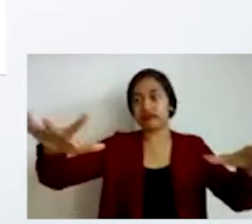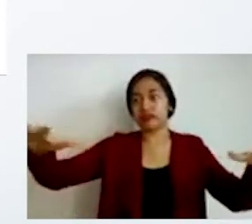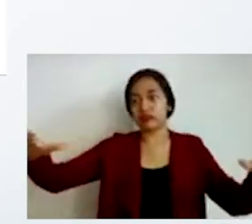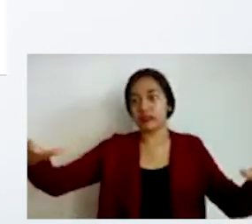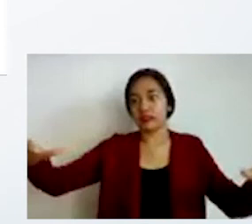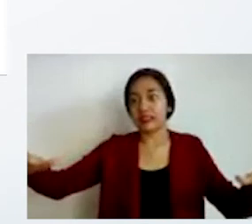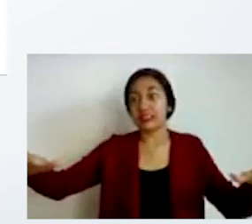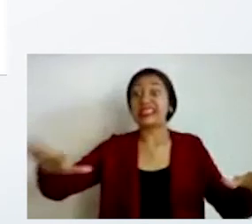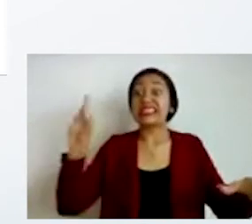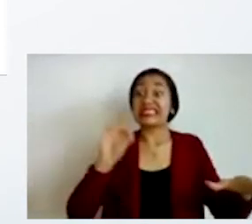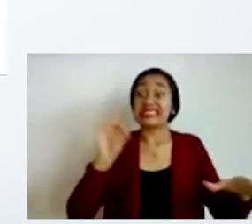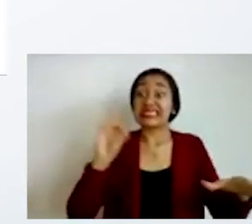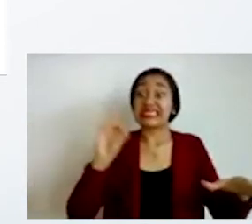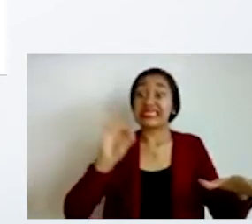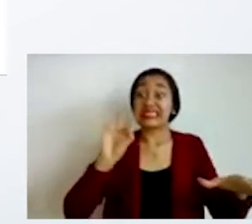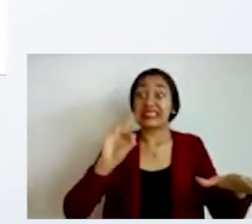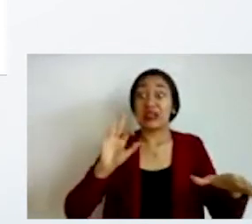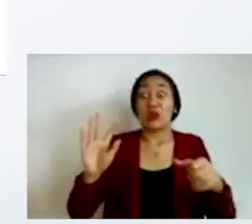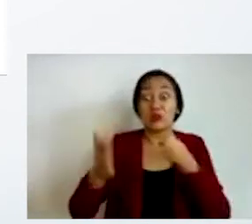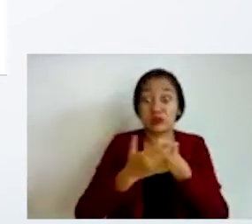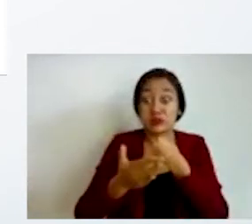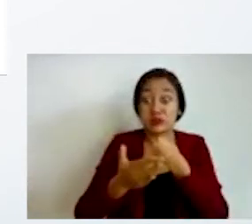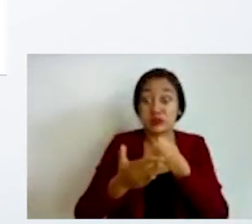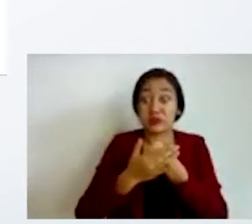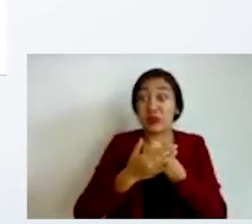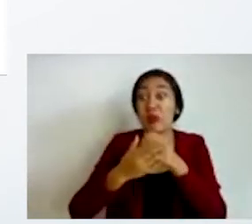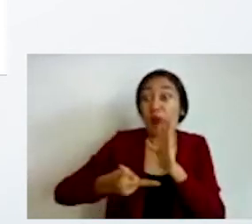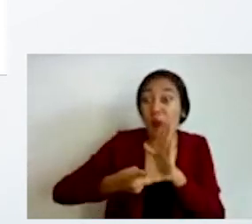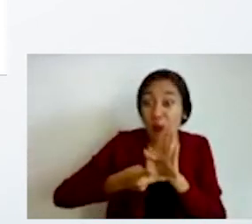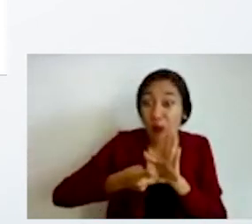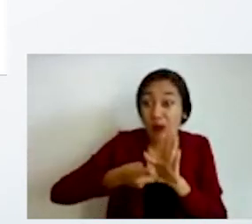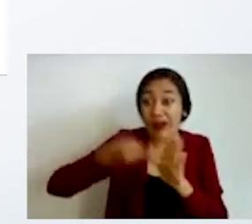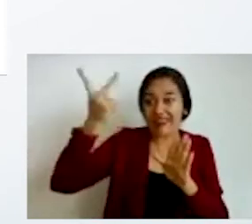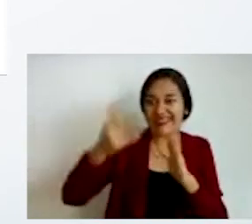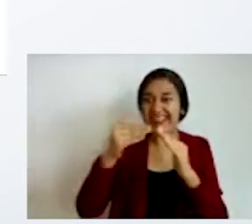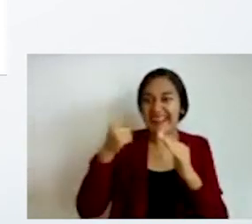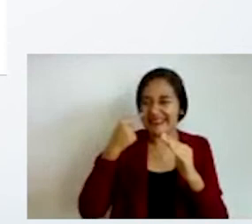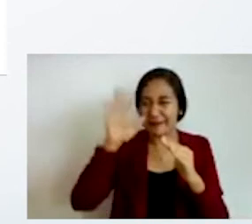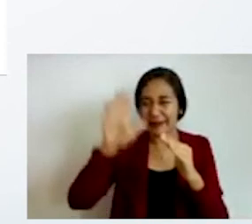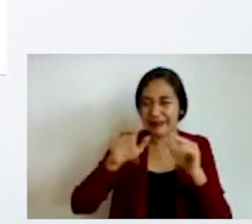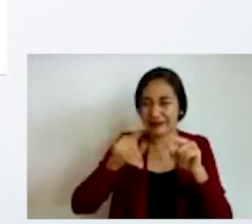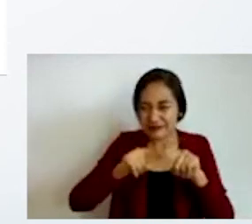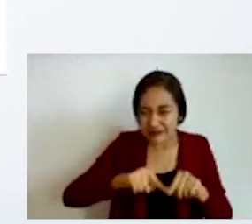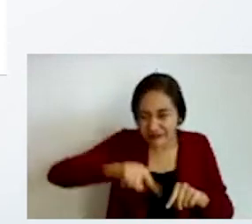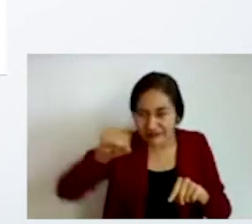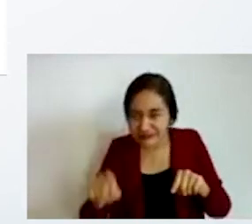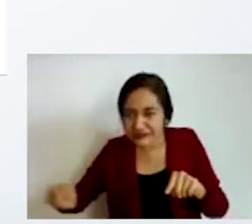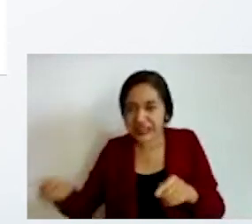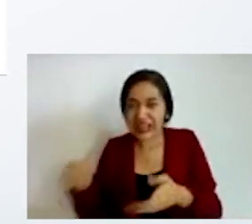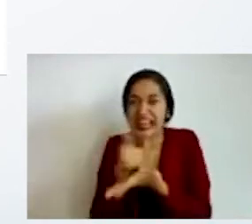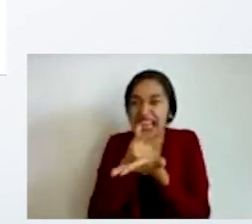otra curva que viene siendo esta zona gris, que en el traslape se vuelve como café, y que es